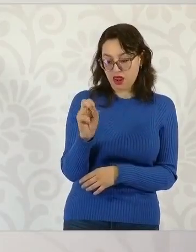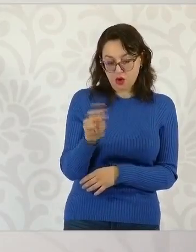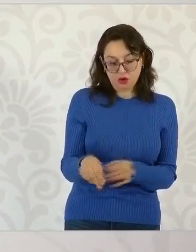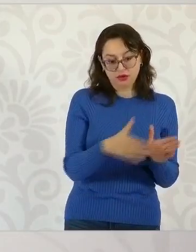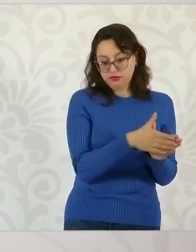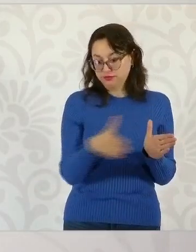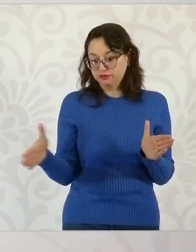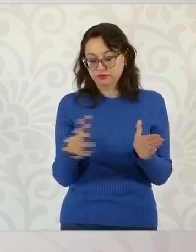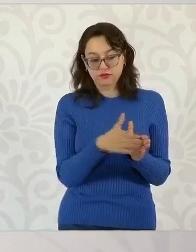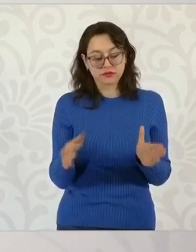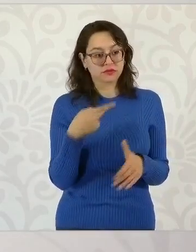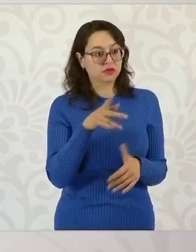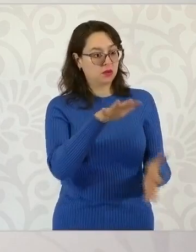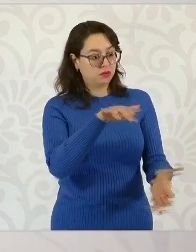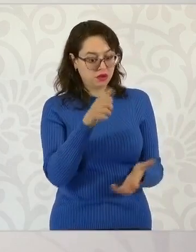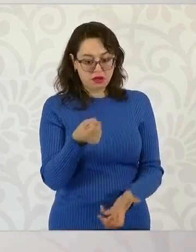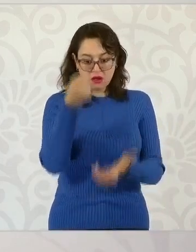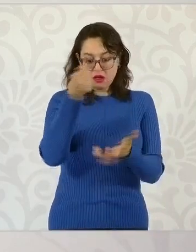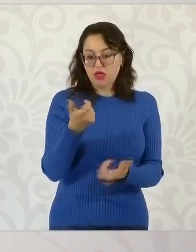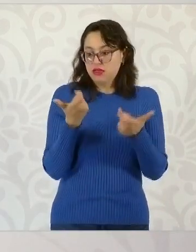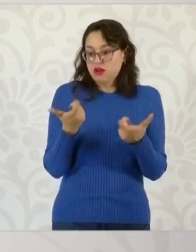que distinga a aquel gobierno.